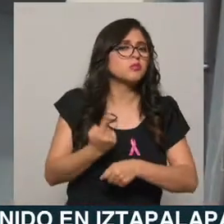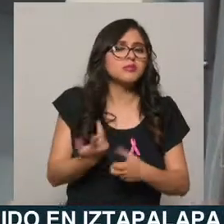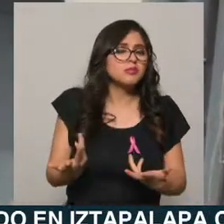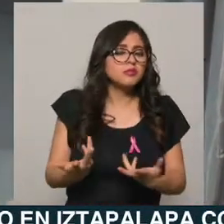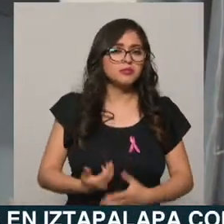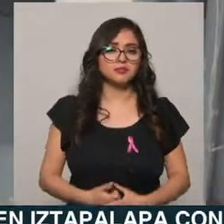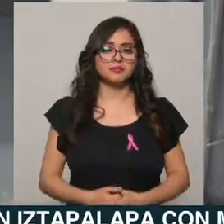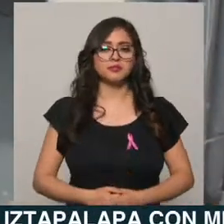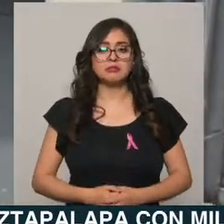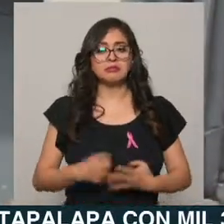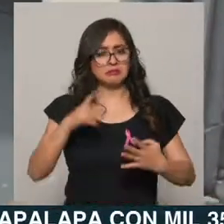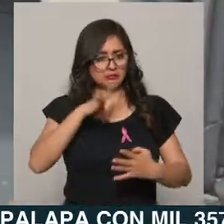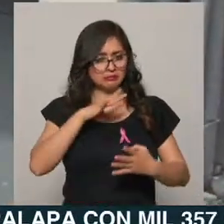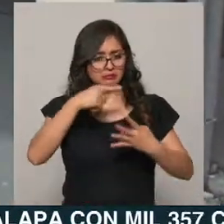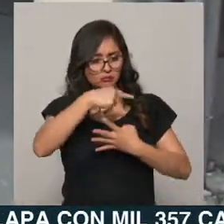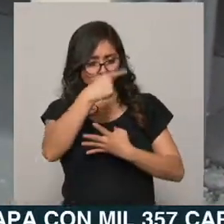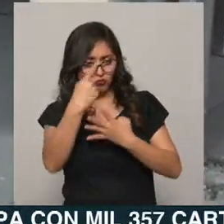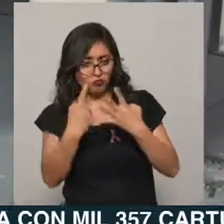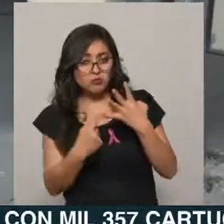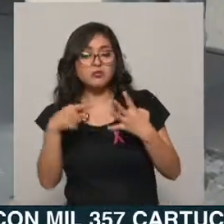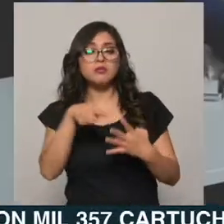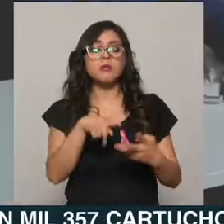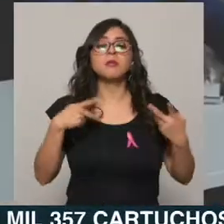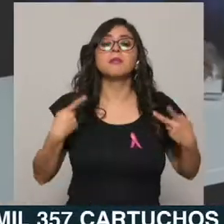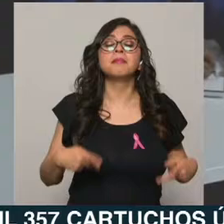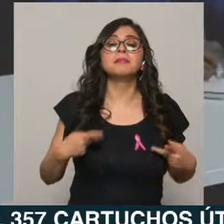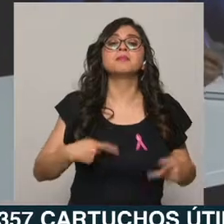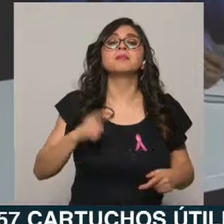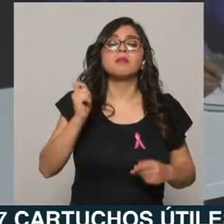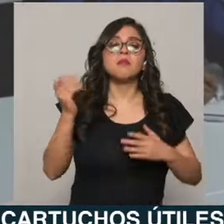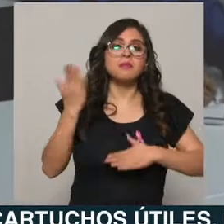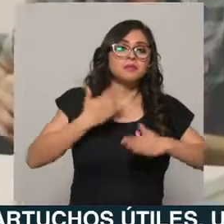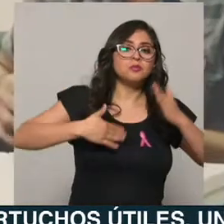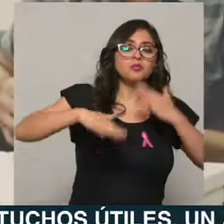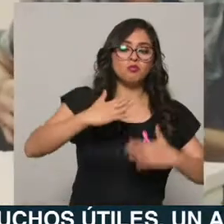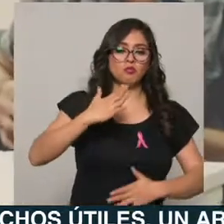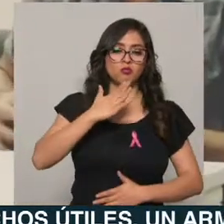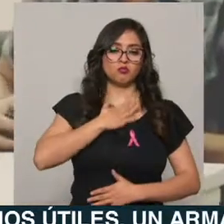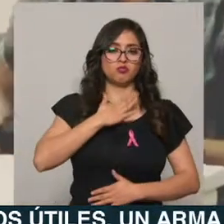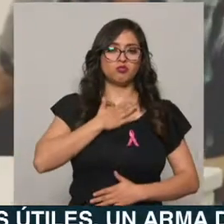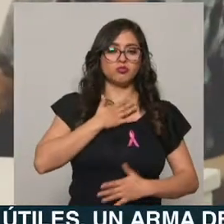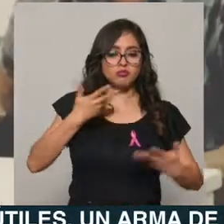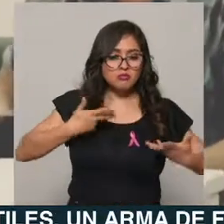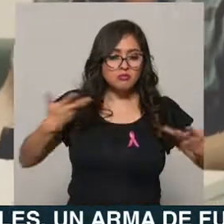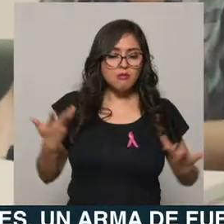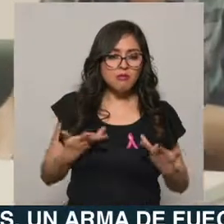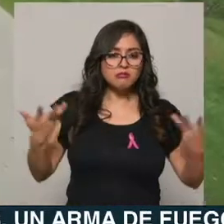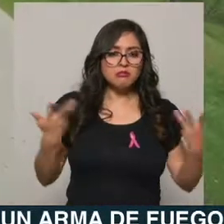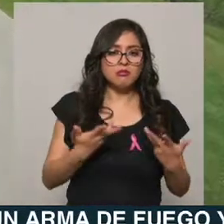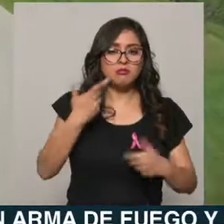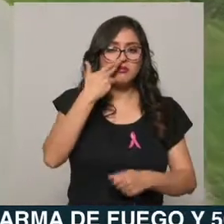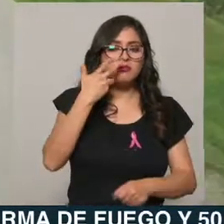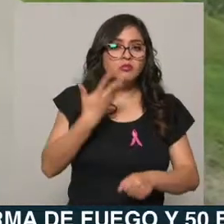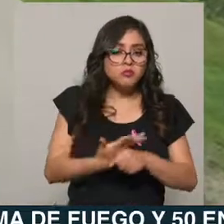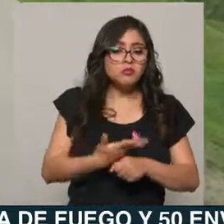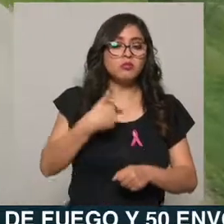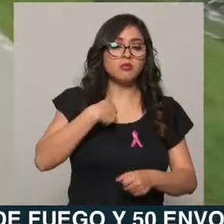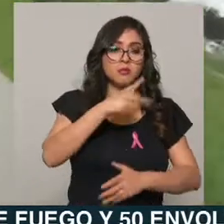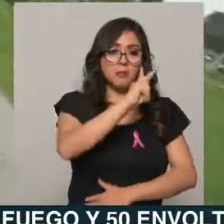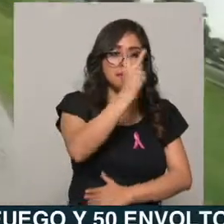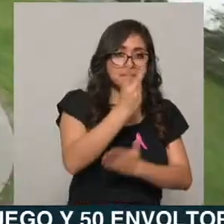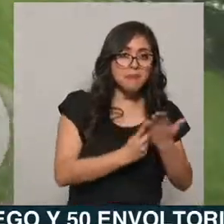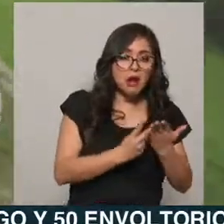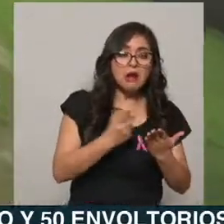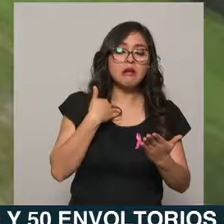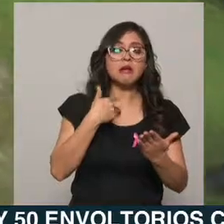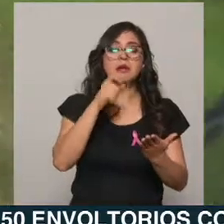los principales es que el emprendedor se convierte en el todólogo y empieza con un plan y termina viendo que su plan